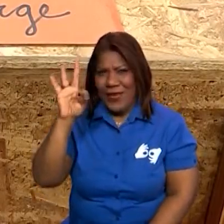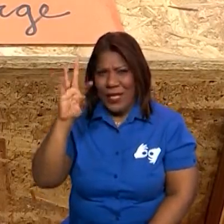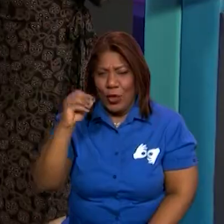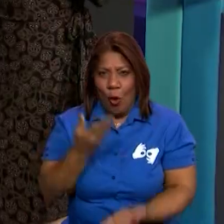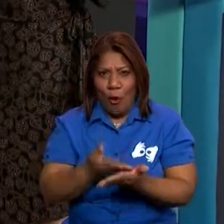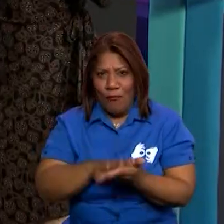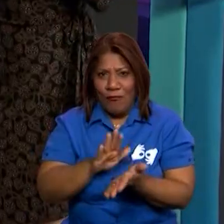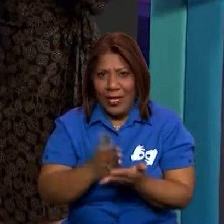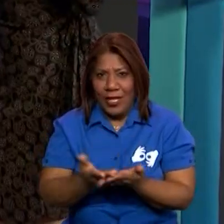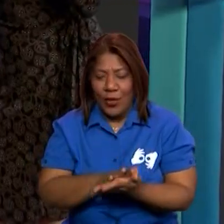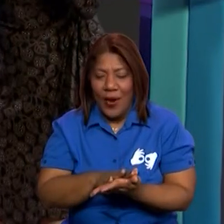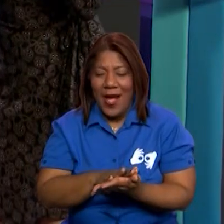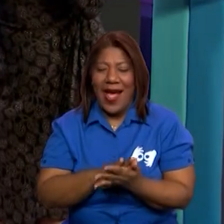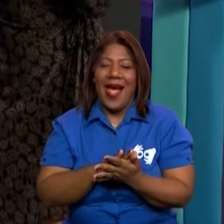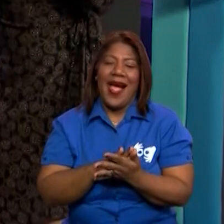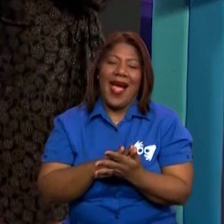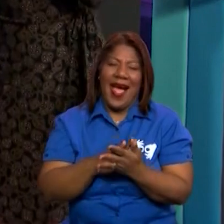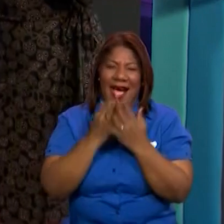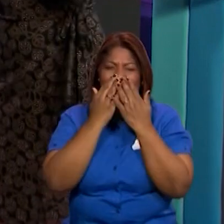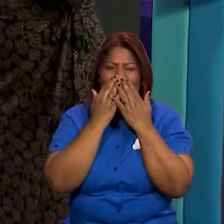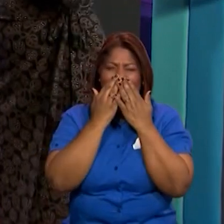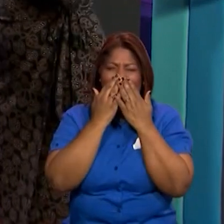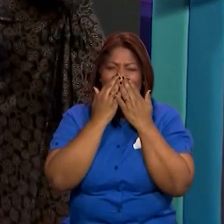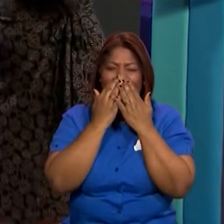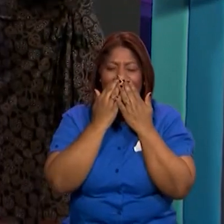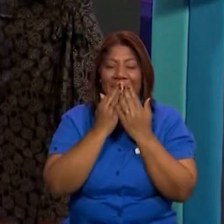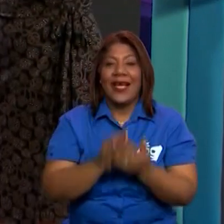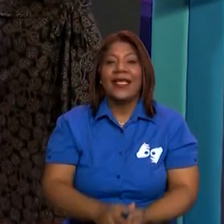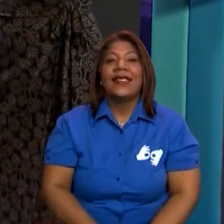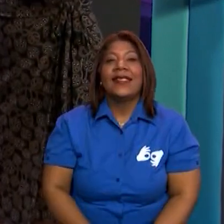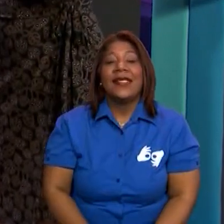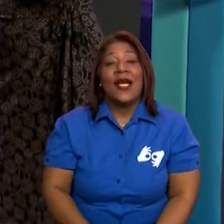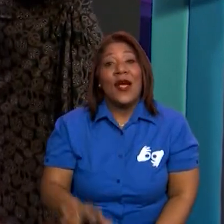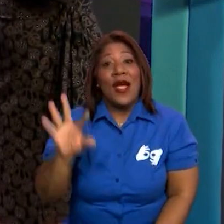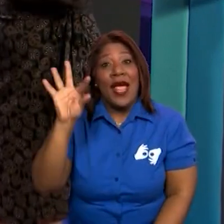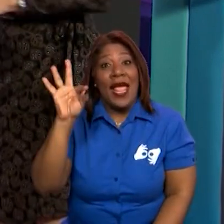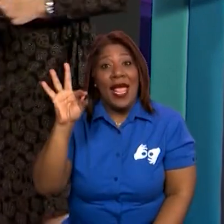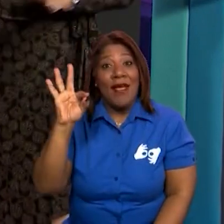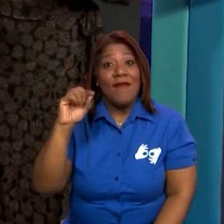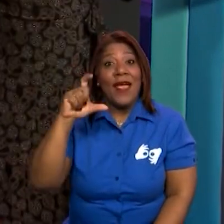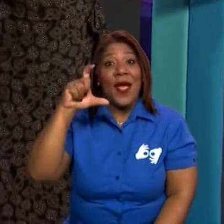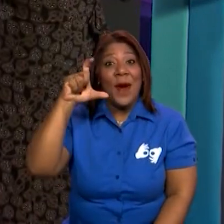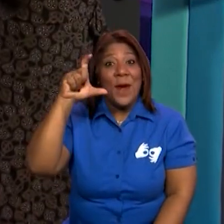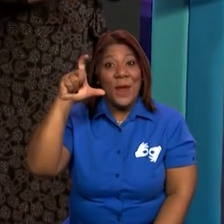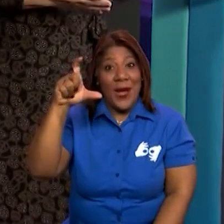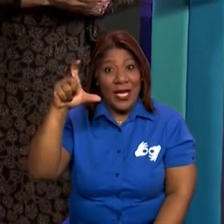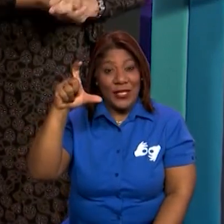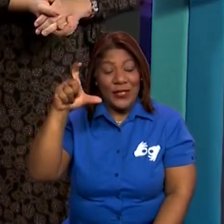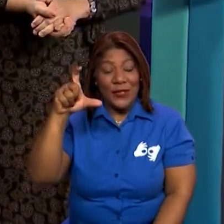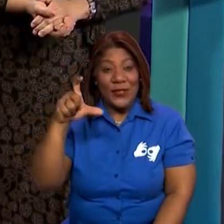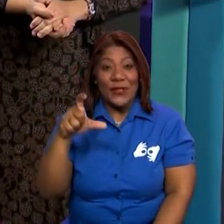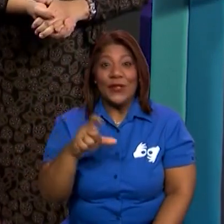Excelente. Así que cada uno de ustedes pueden resolver sustantivos comunes